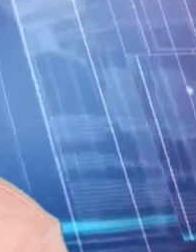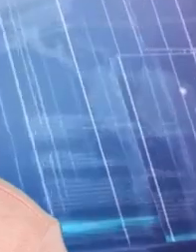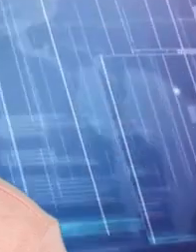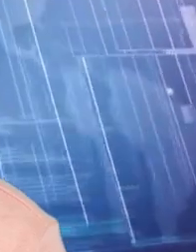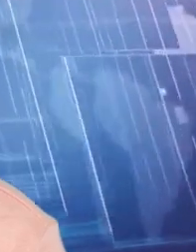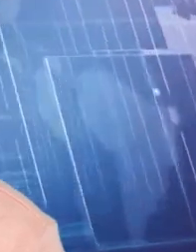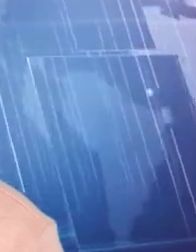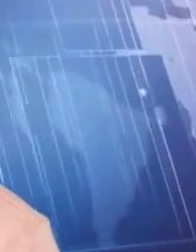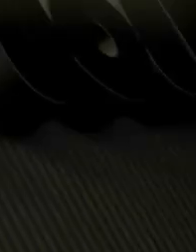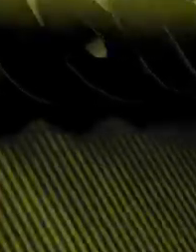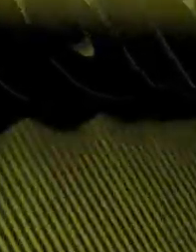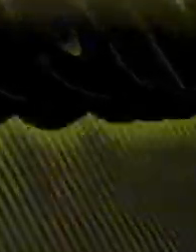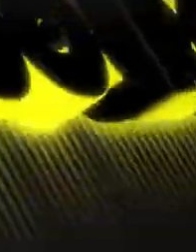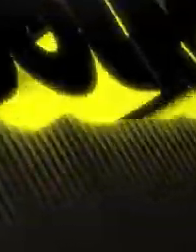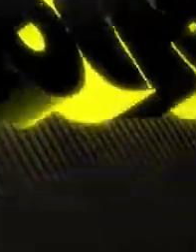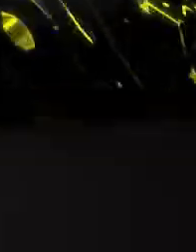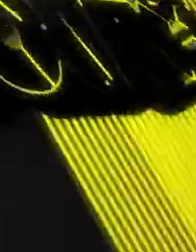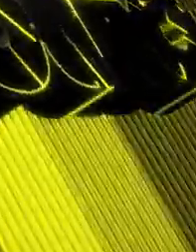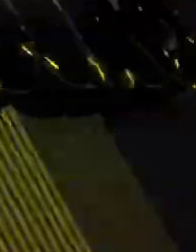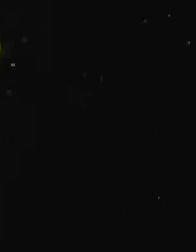las inversiones extranjeras.